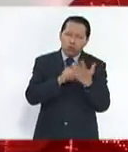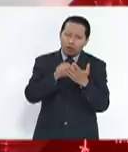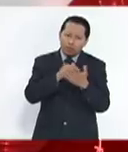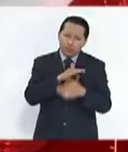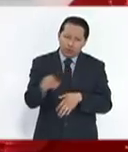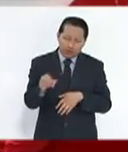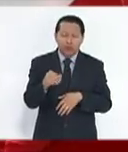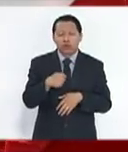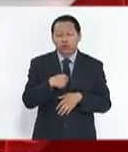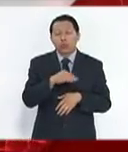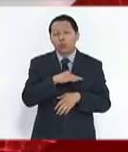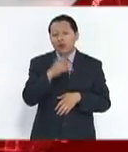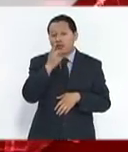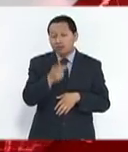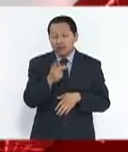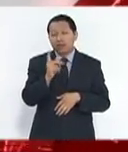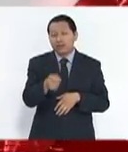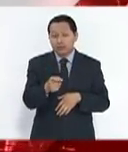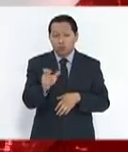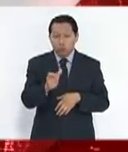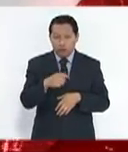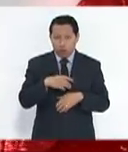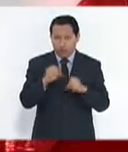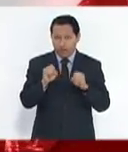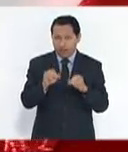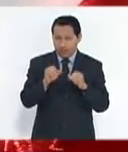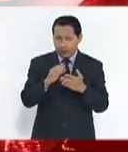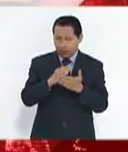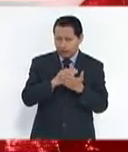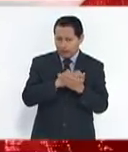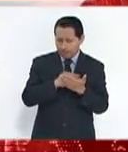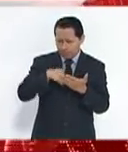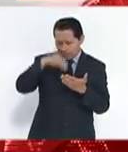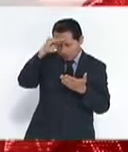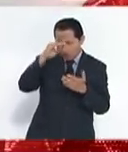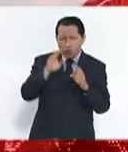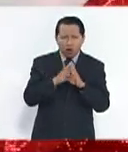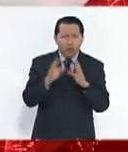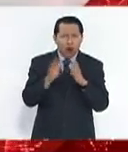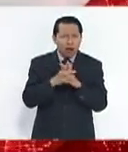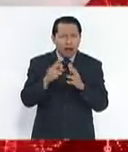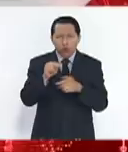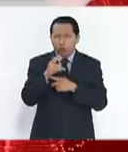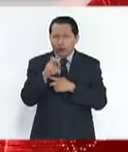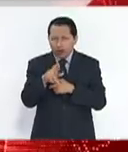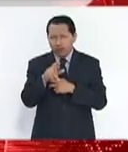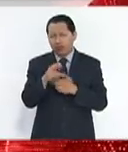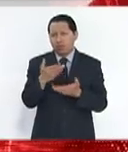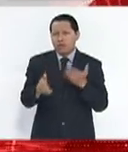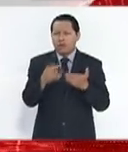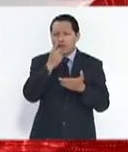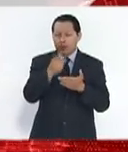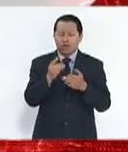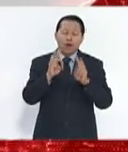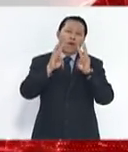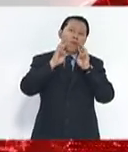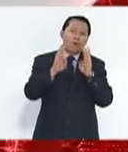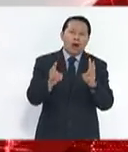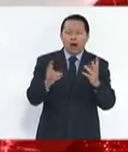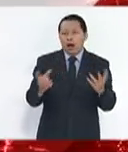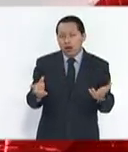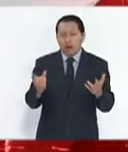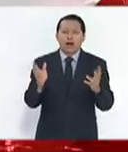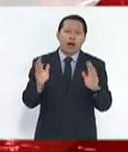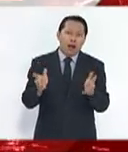Solo puedo decir que cuando llegué a la oficina, la gente pensó que entraríamos en una guerra nuclear y ahora dicen, wow, parece que se